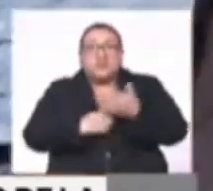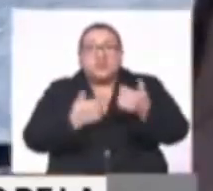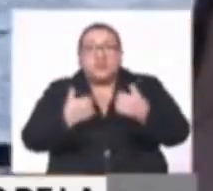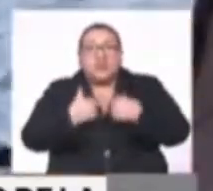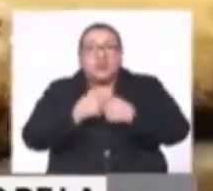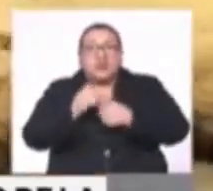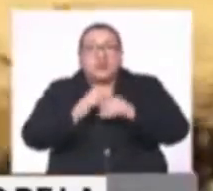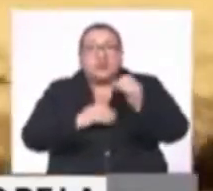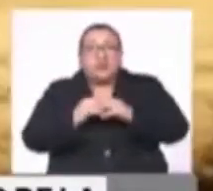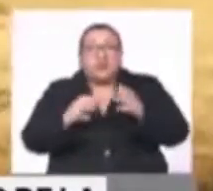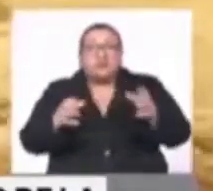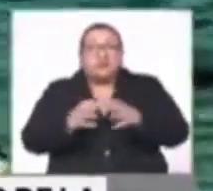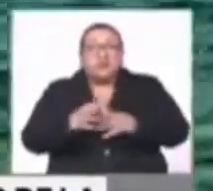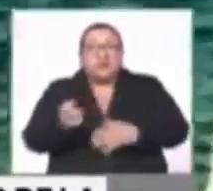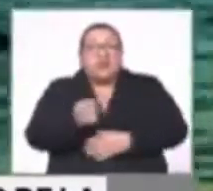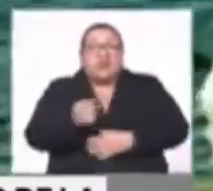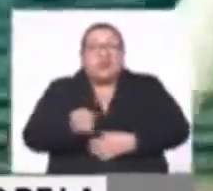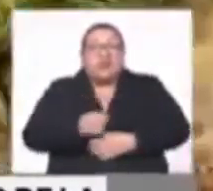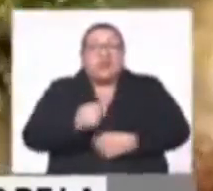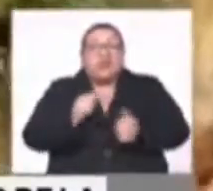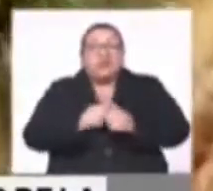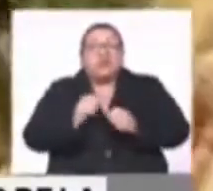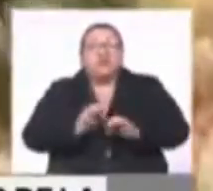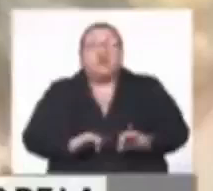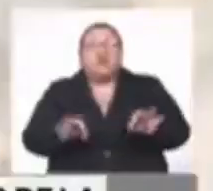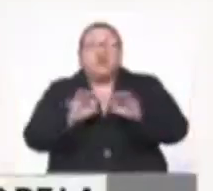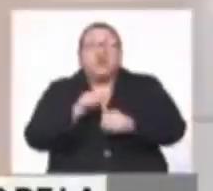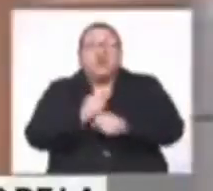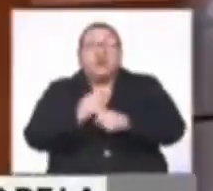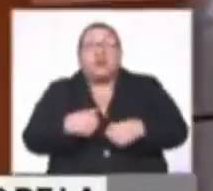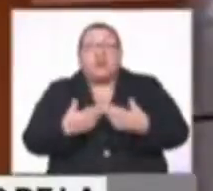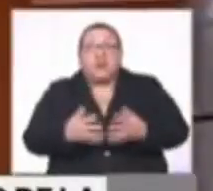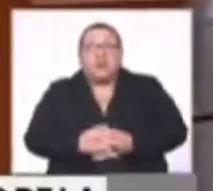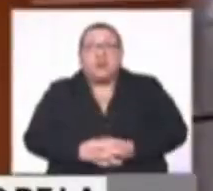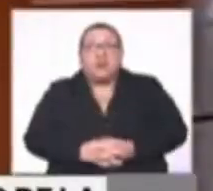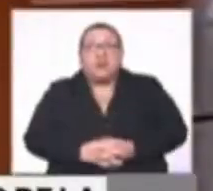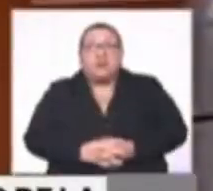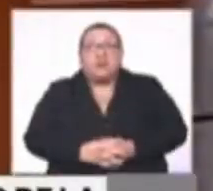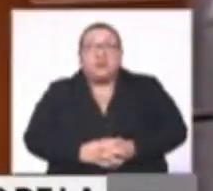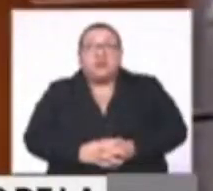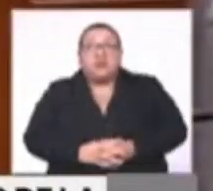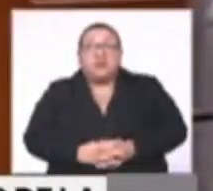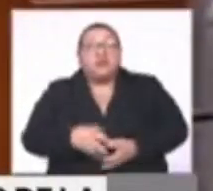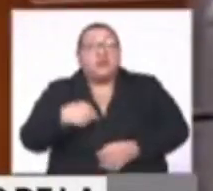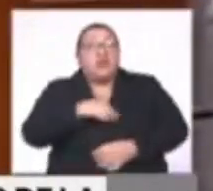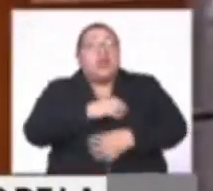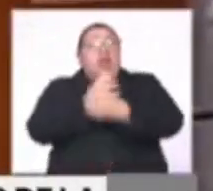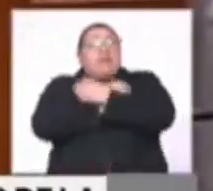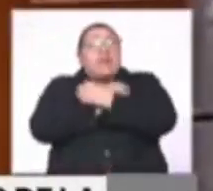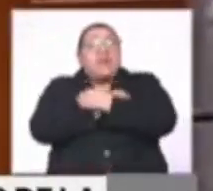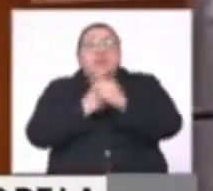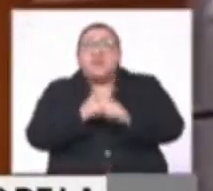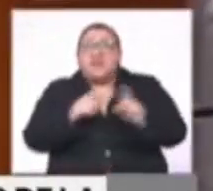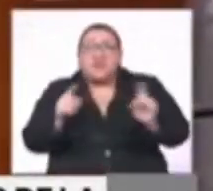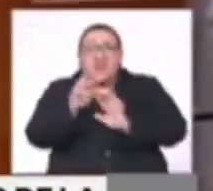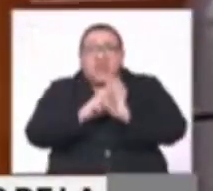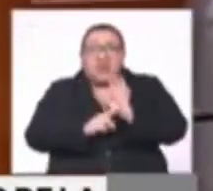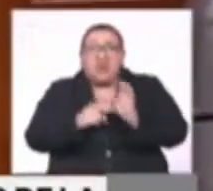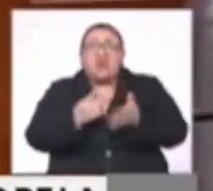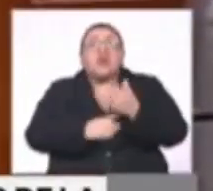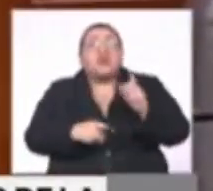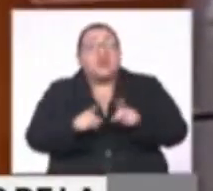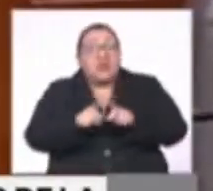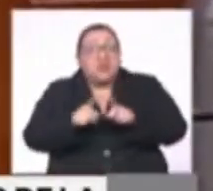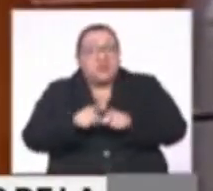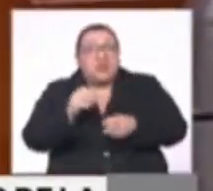la infraestructura de riego menor mediante núcleos ejecutores. Los usuarios de Lambayeque y de diferentes regiones que están presentes,